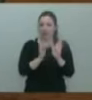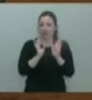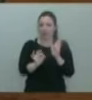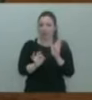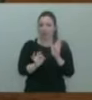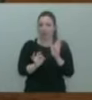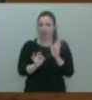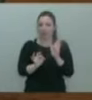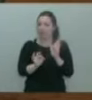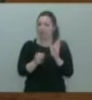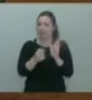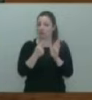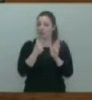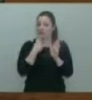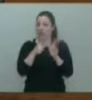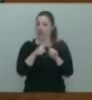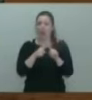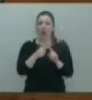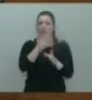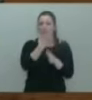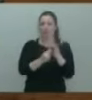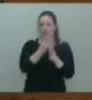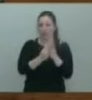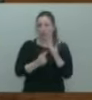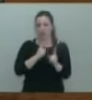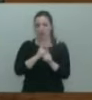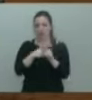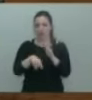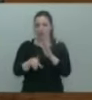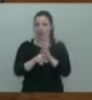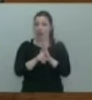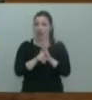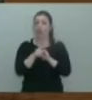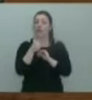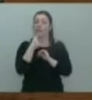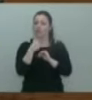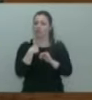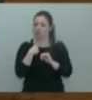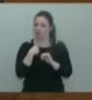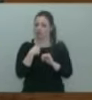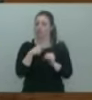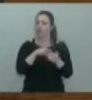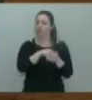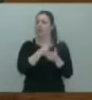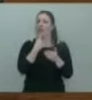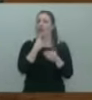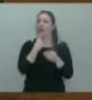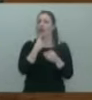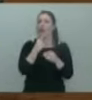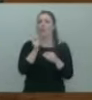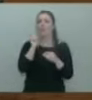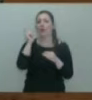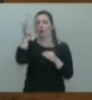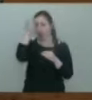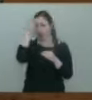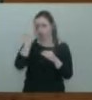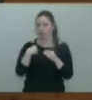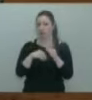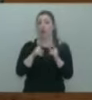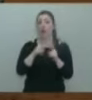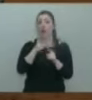de distintas irregularidades. Y me voy a detener brevemente en este concepto de irregularidades, porque ha sido objeto de